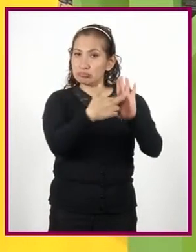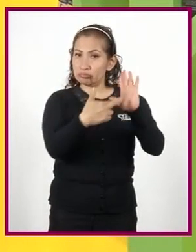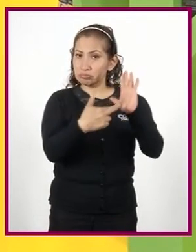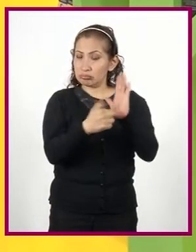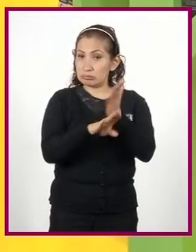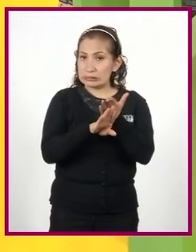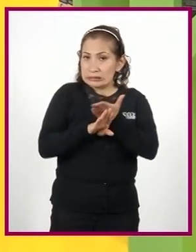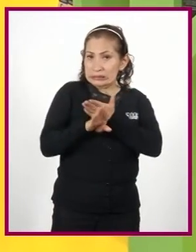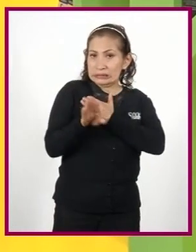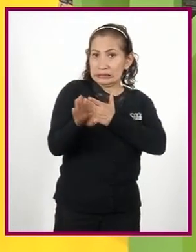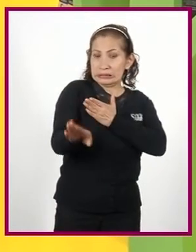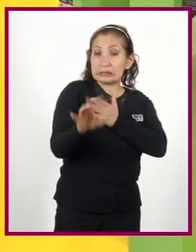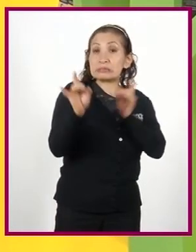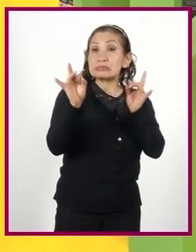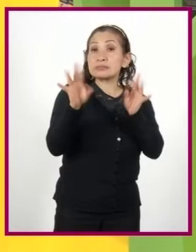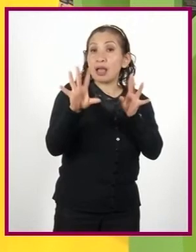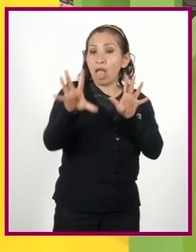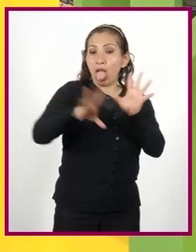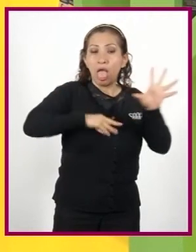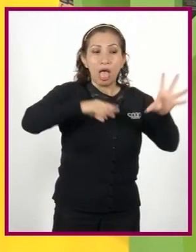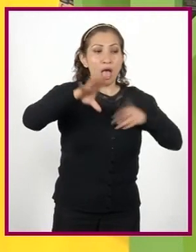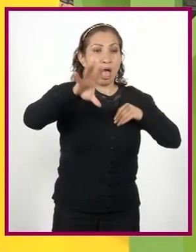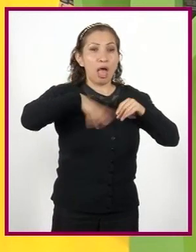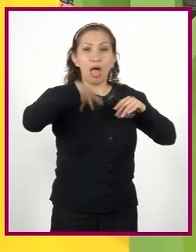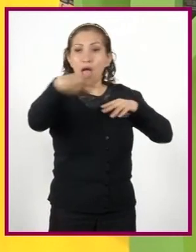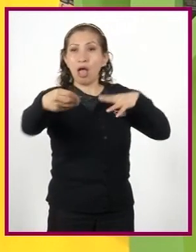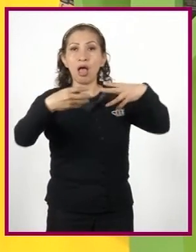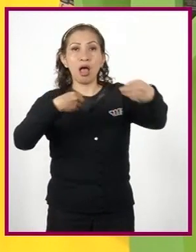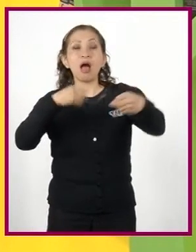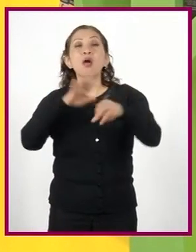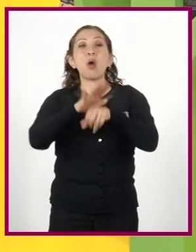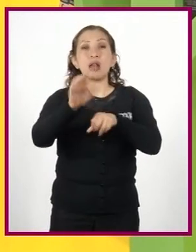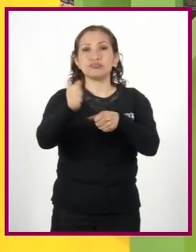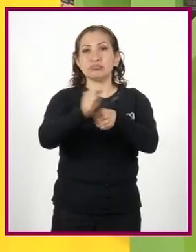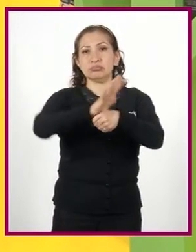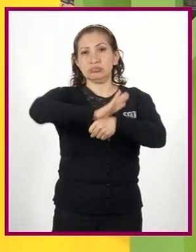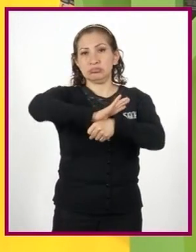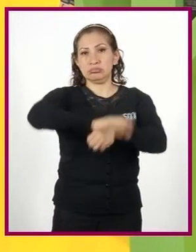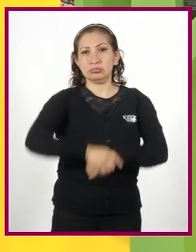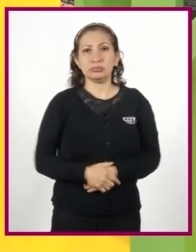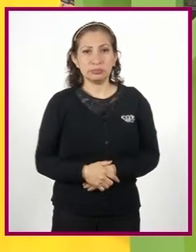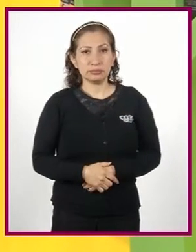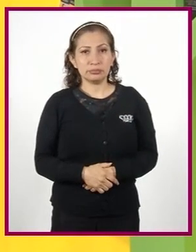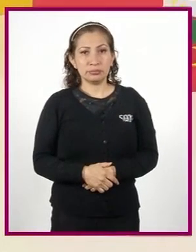de prevención ante los contagios generados por COVID-19.